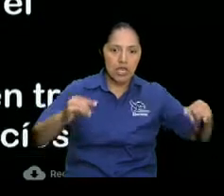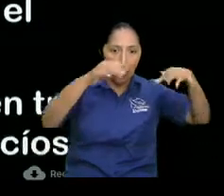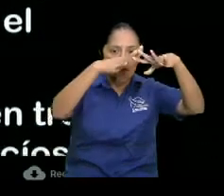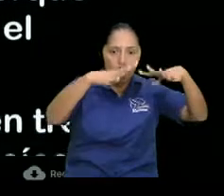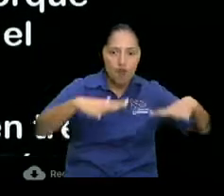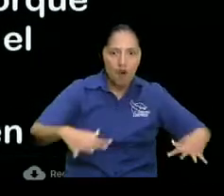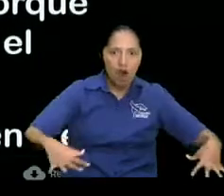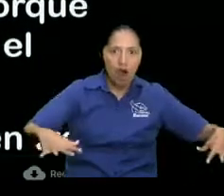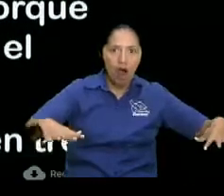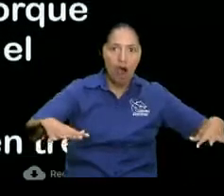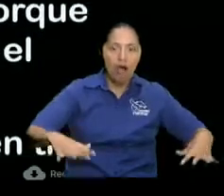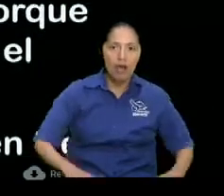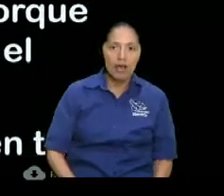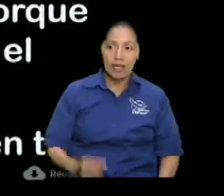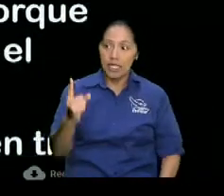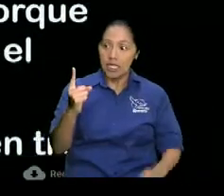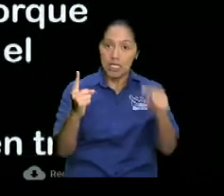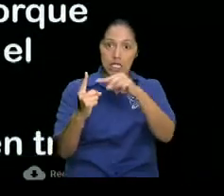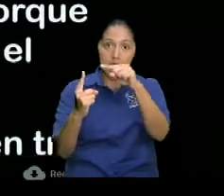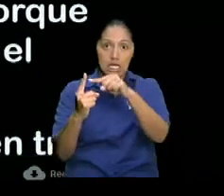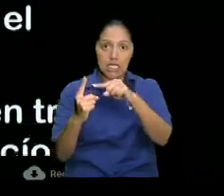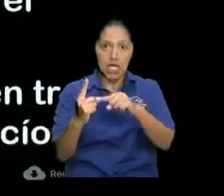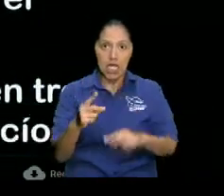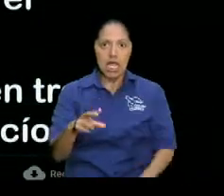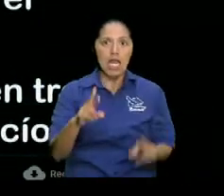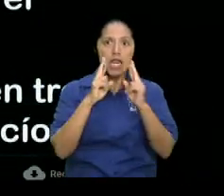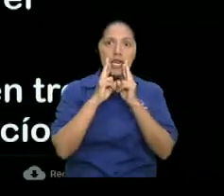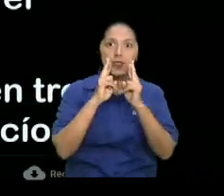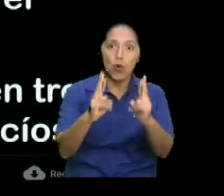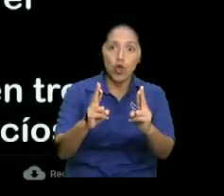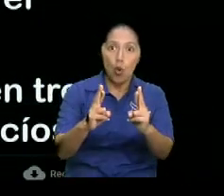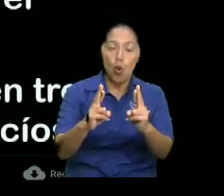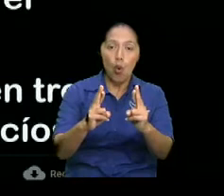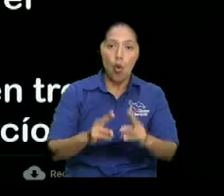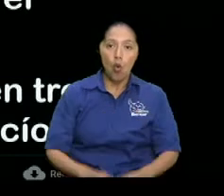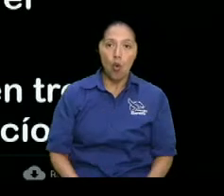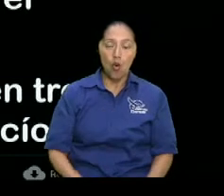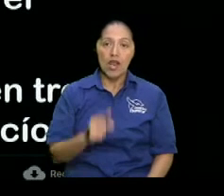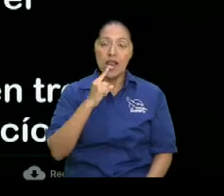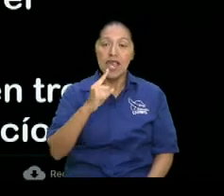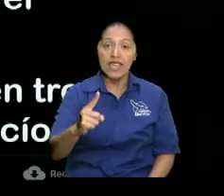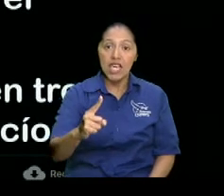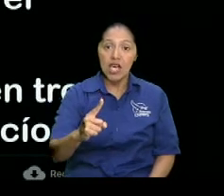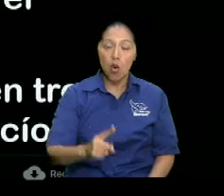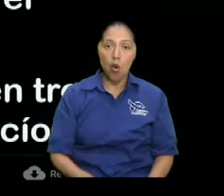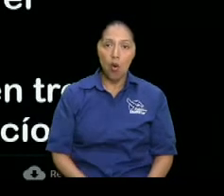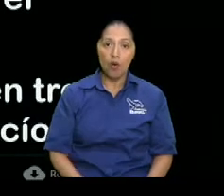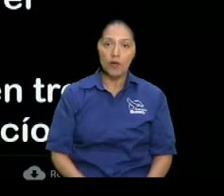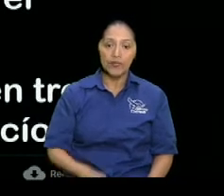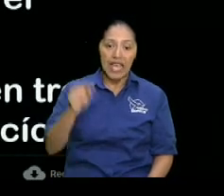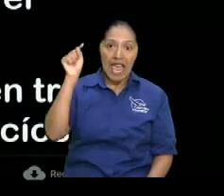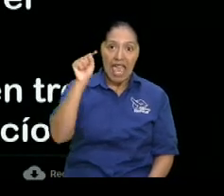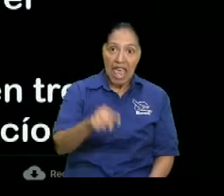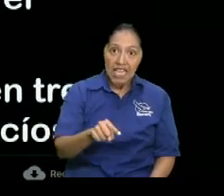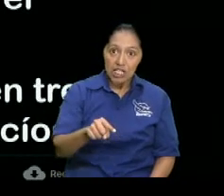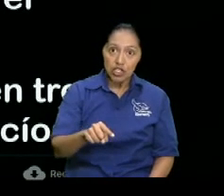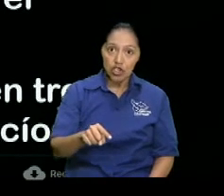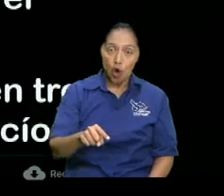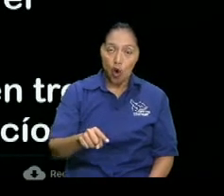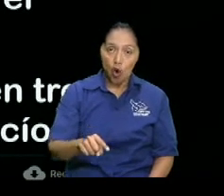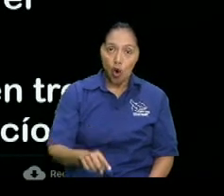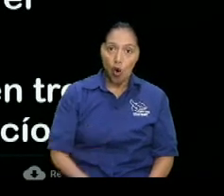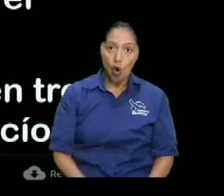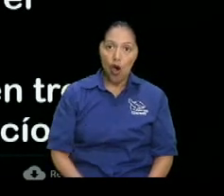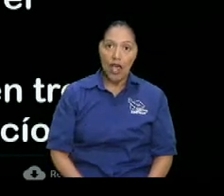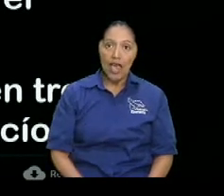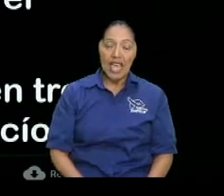El amigo le respondió y dijo, Esto no es otra cosa que la